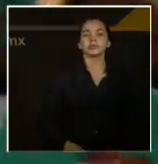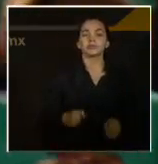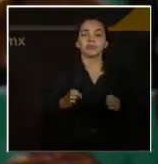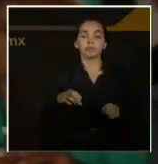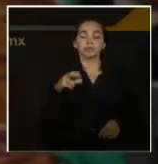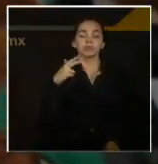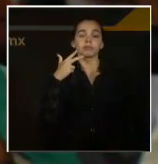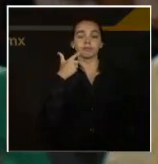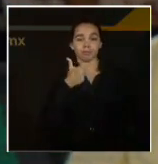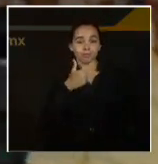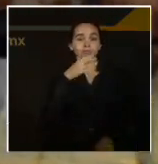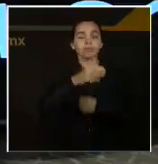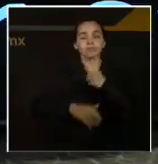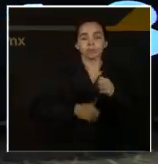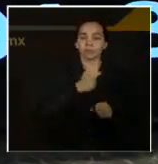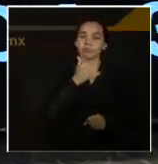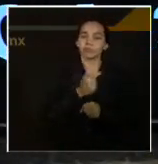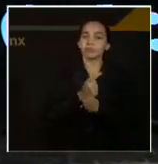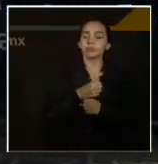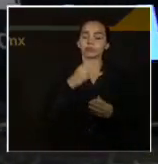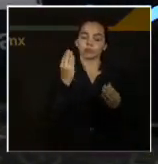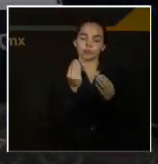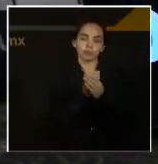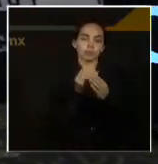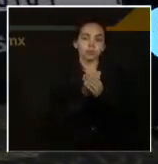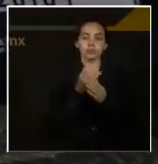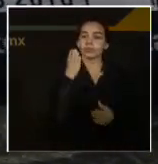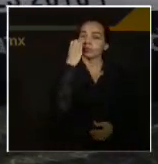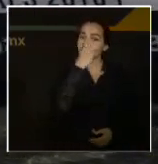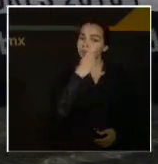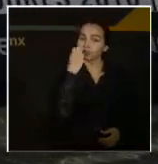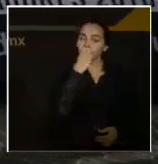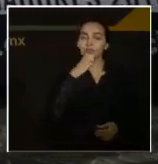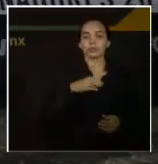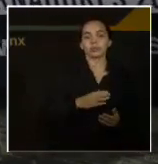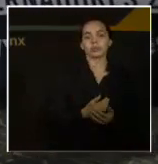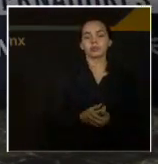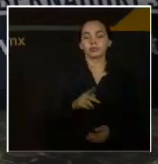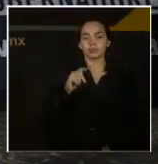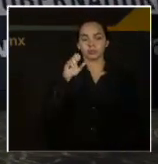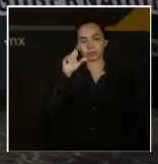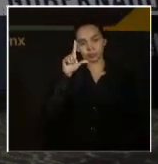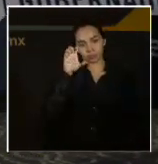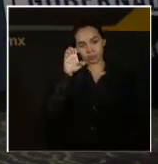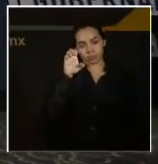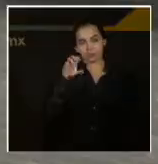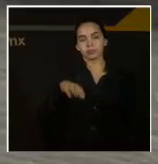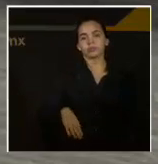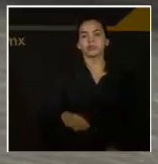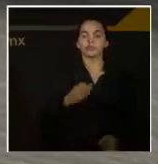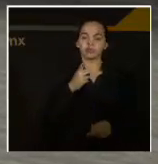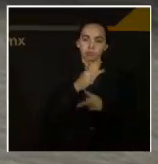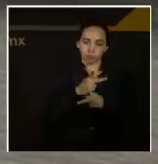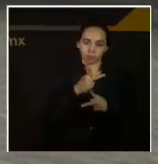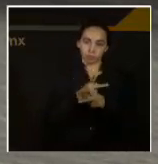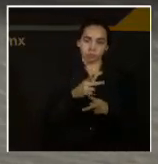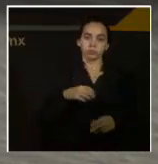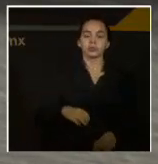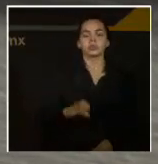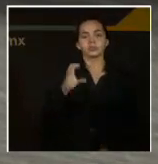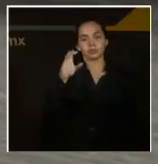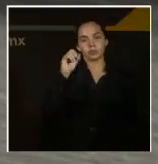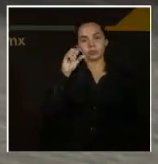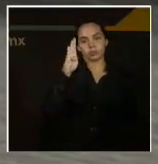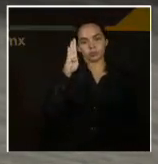durante 7 años en aulas, tanto de nivel telesecundario en el medio rural como en bachillerato en colegios de